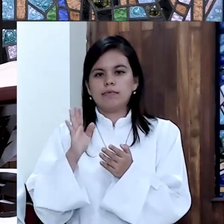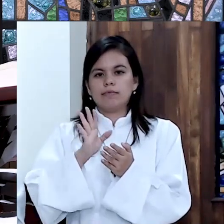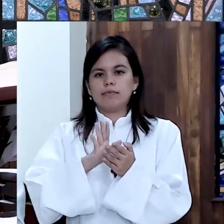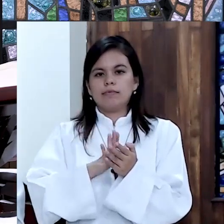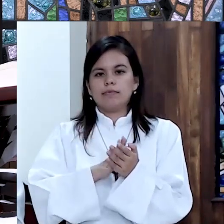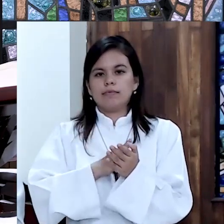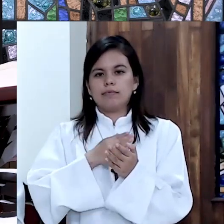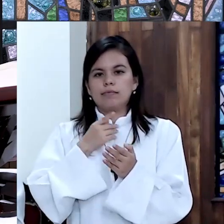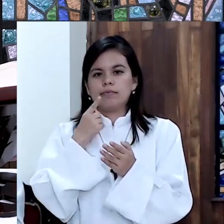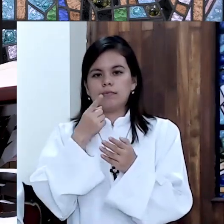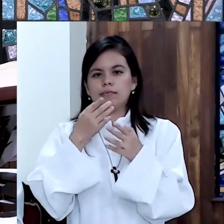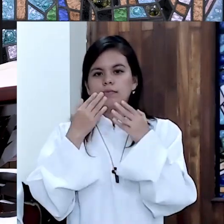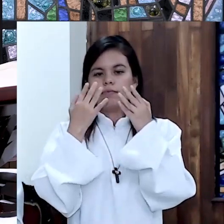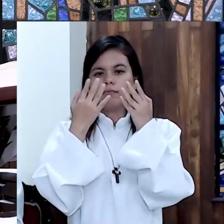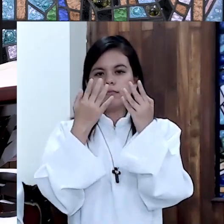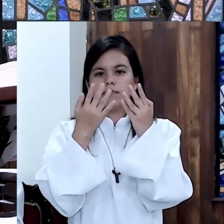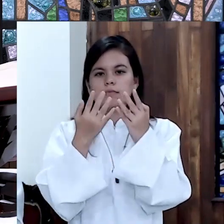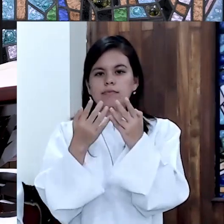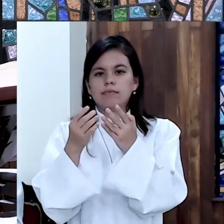De manos